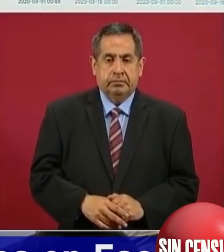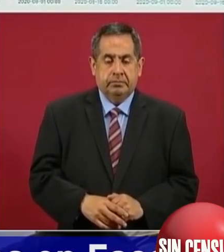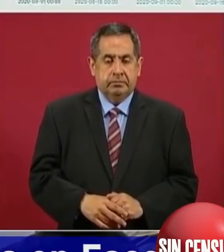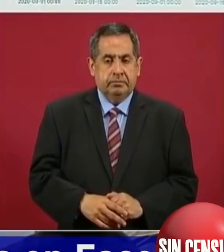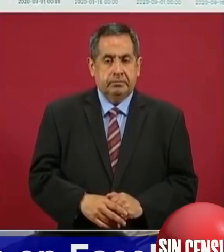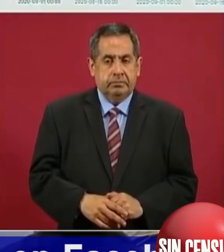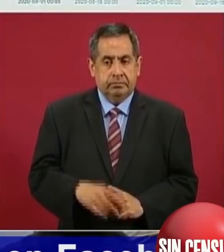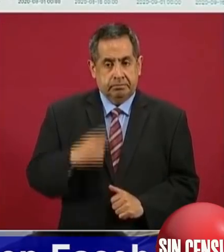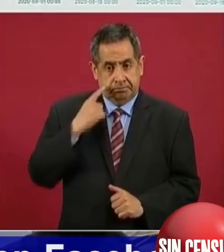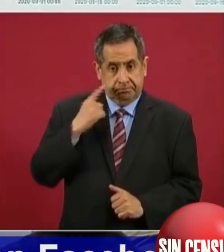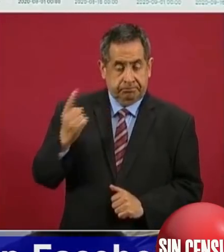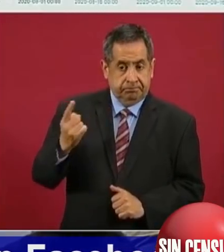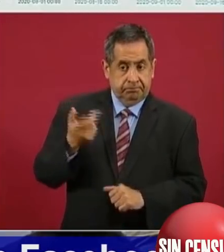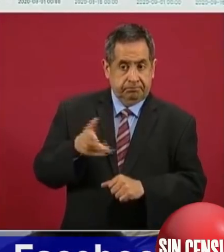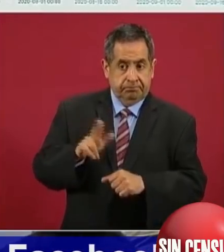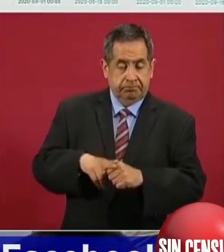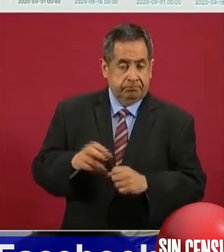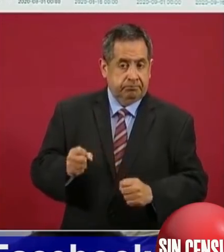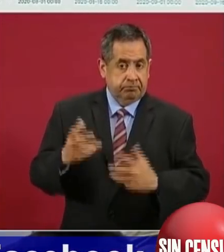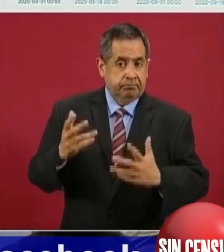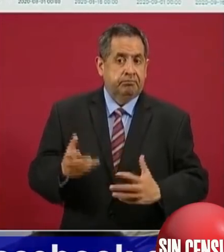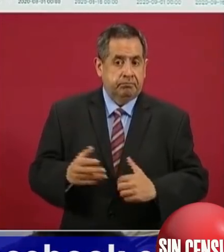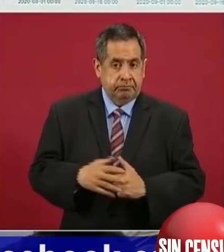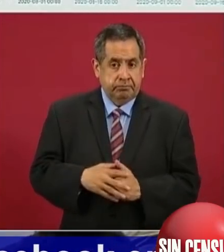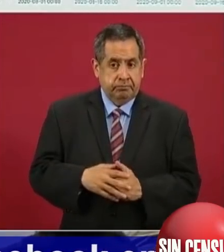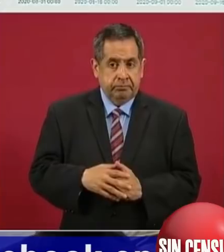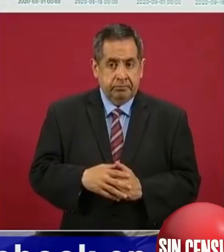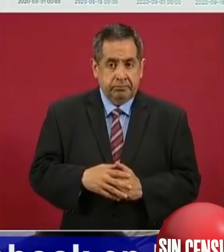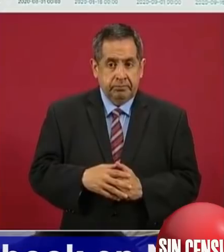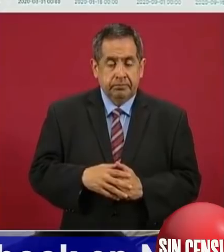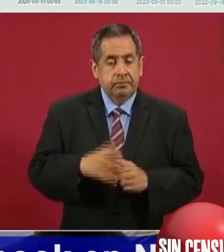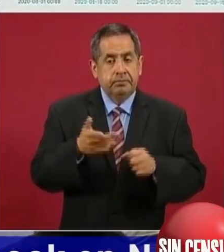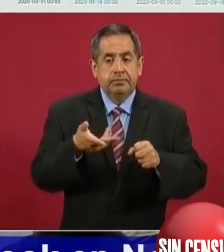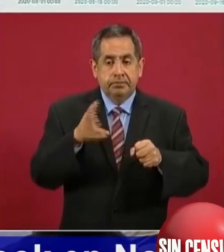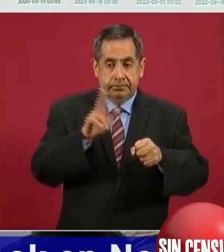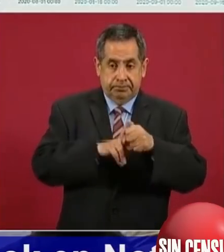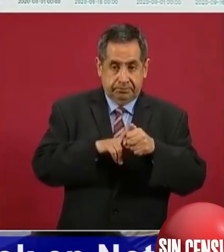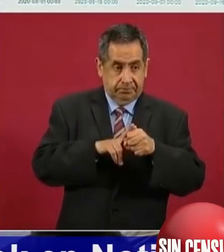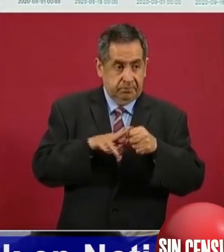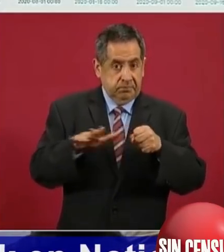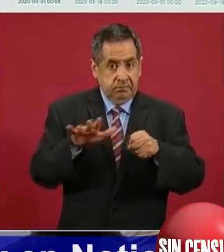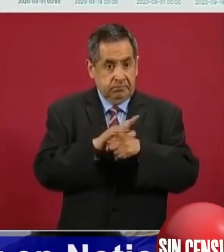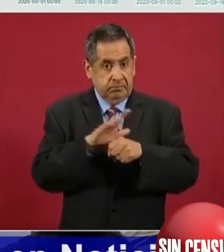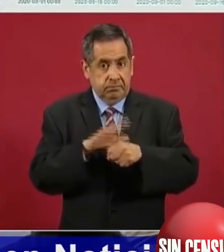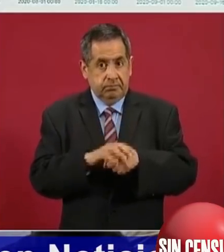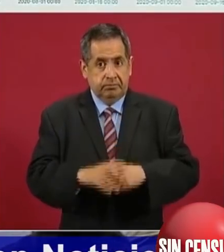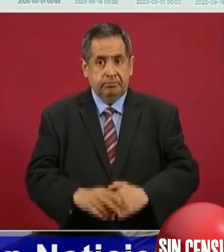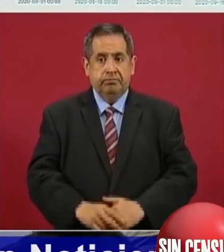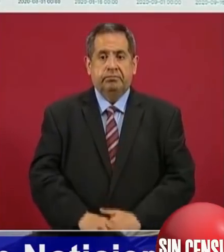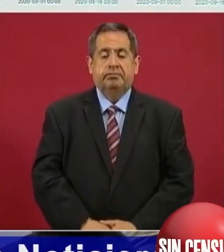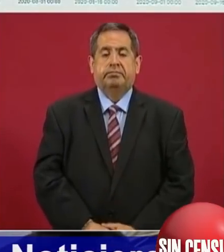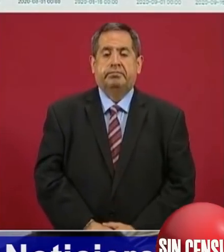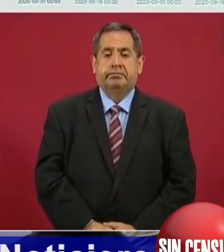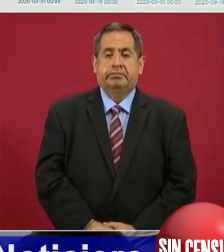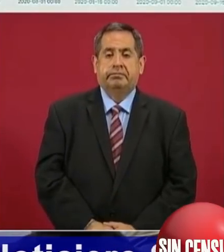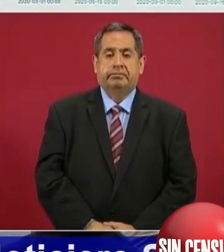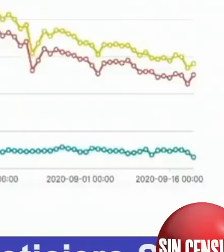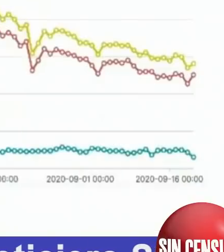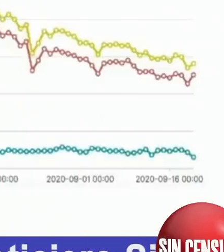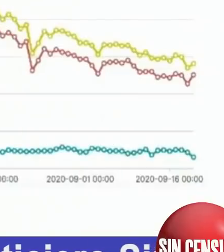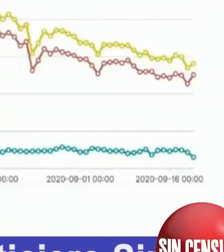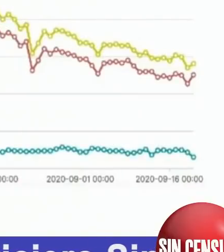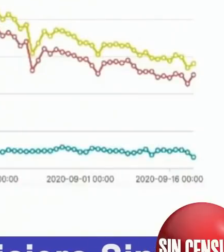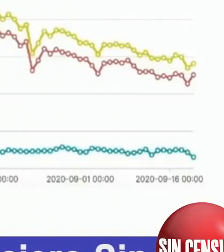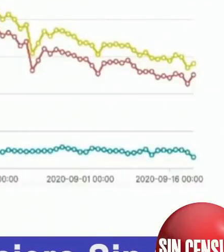ocupación hospitalaria, se mantuvieron importantemente ocupados los hospitales todo el mes de mayo, junio,